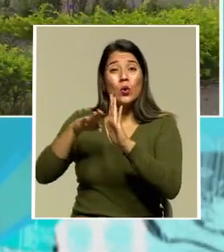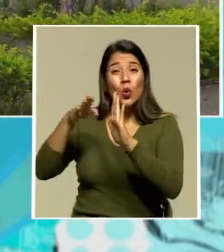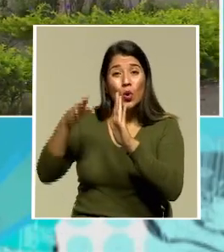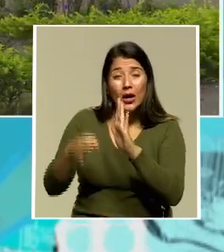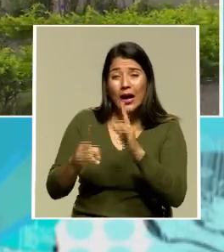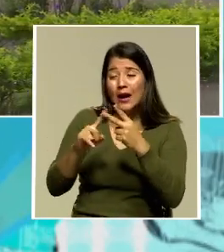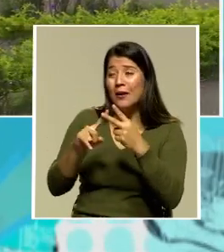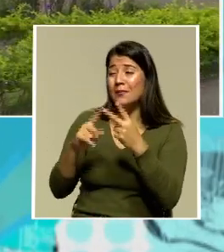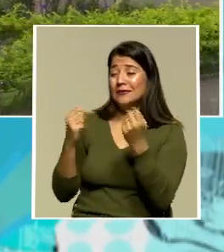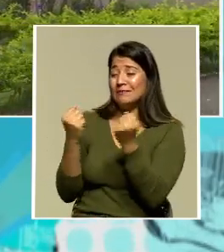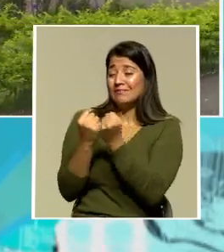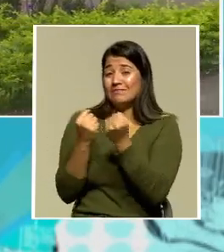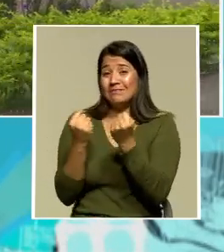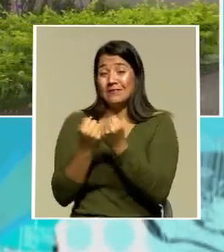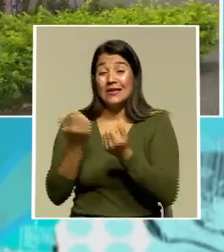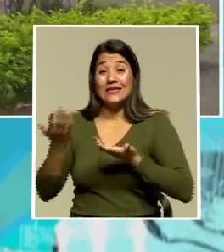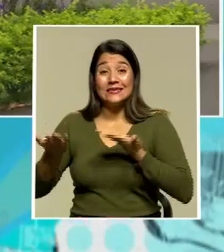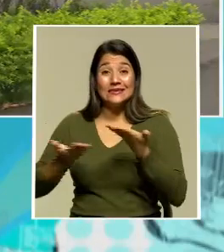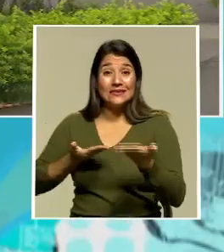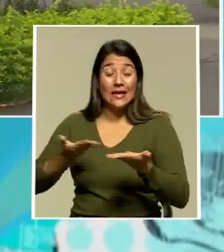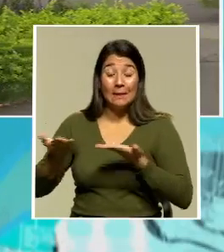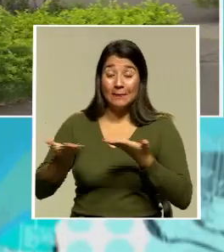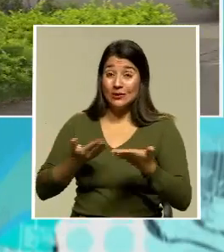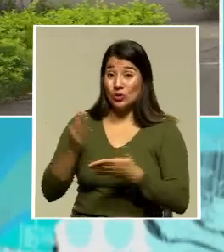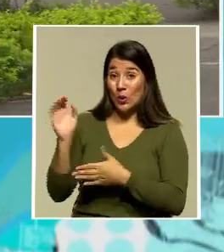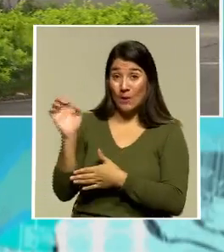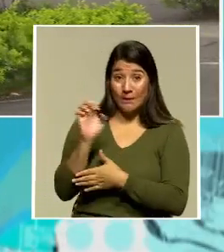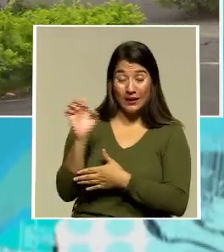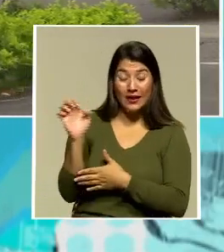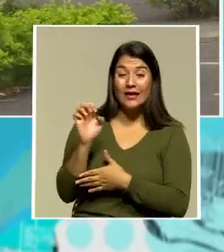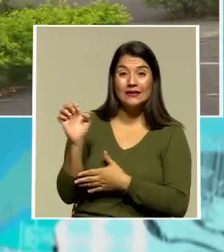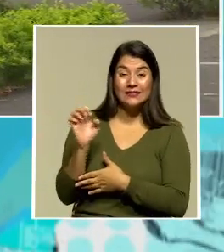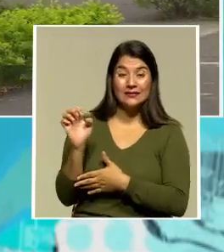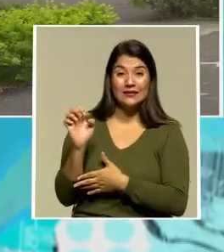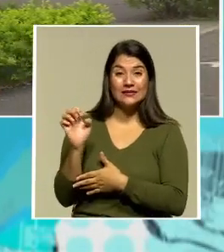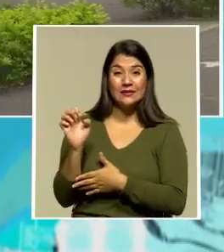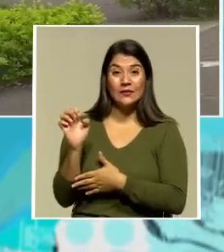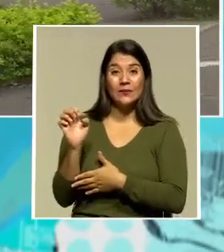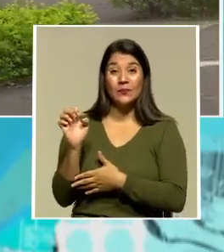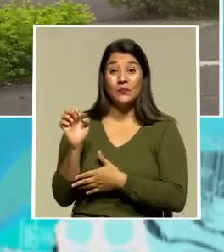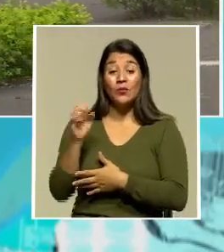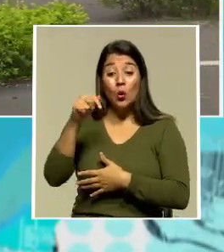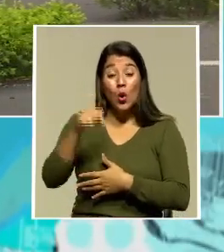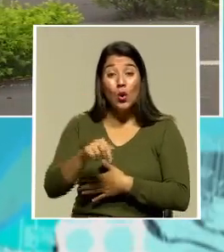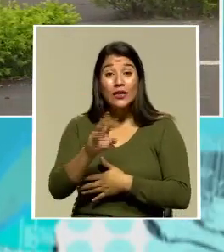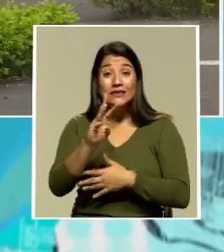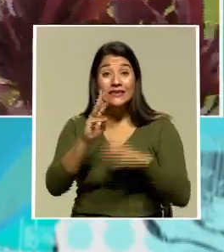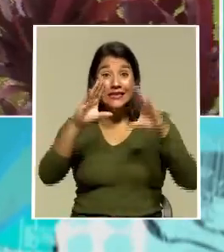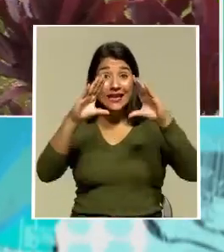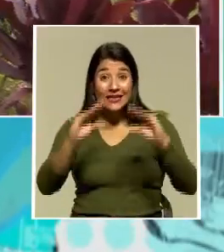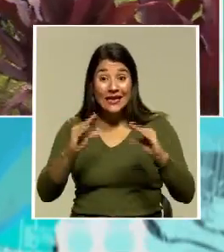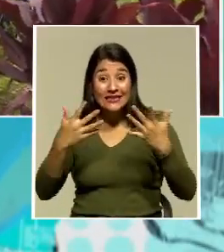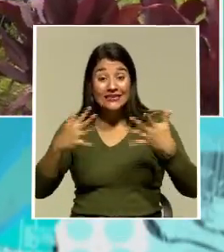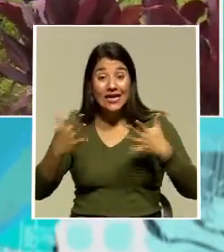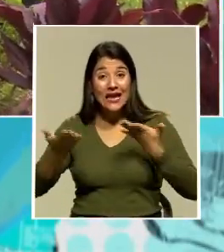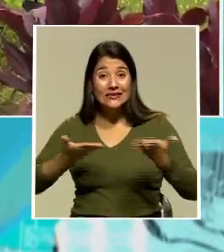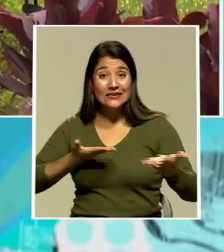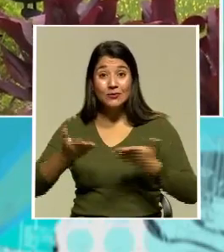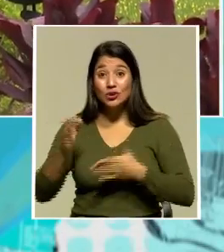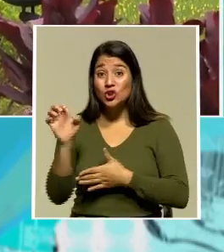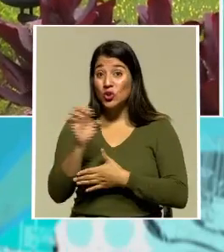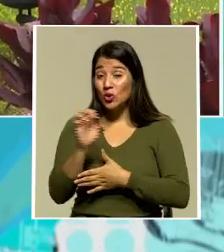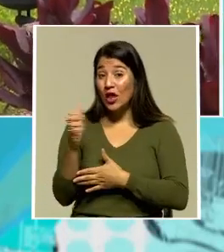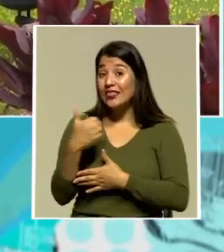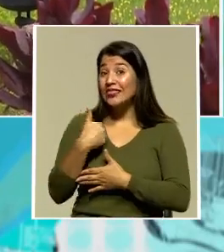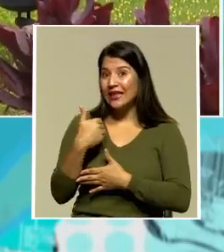saturación del servicio de emergencias pues es innegable. A las 6 de la tarde el servicio de emergencias estaba en un